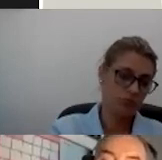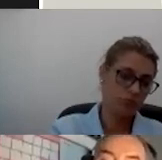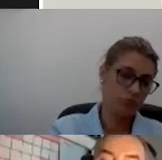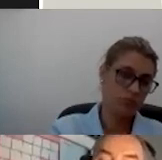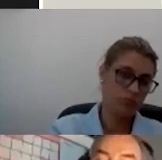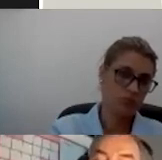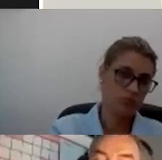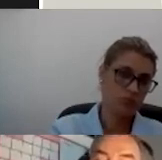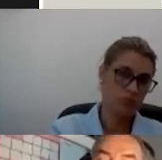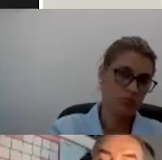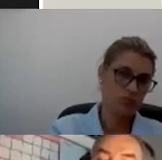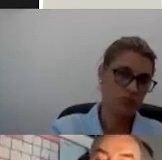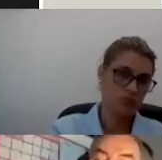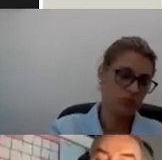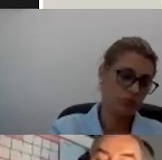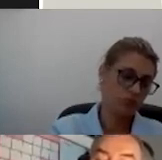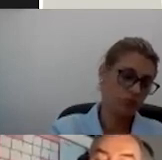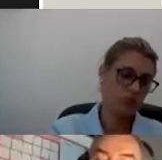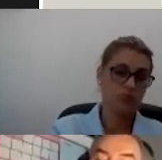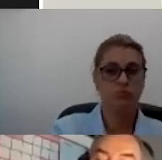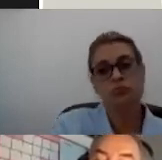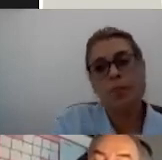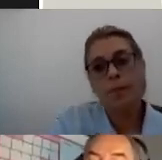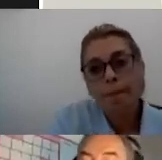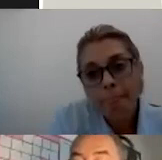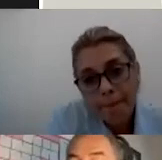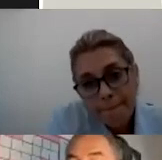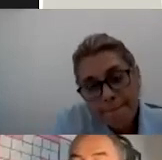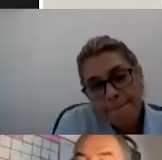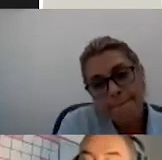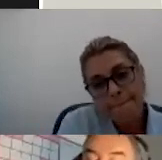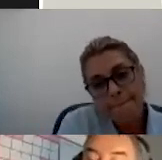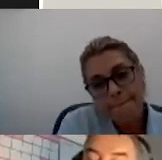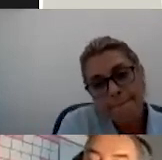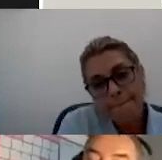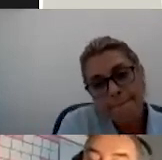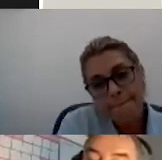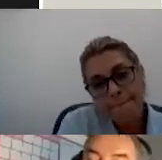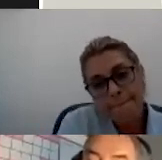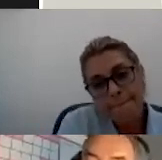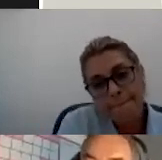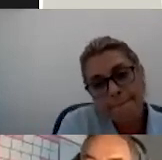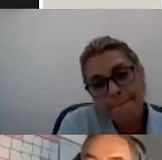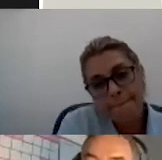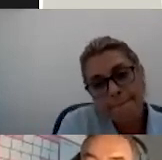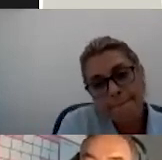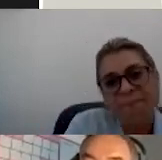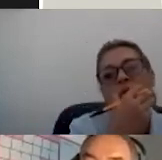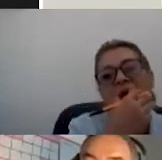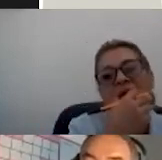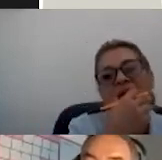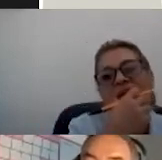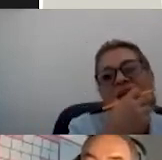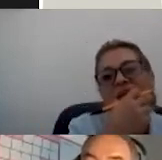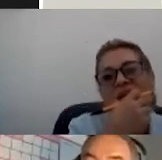que comentaba. Esta es la zona donde debería de estar según los modelos de valores justos, ¿no?